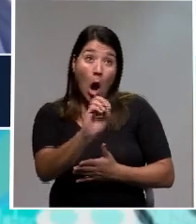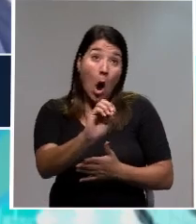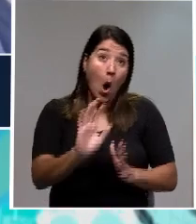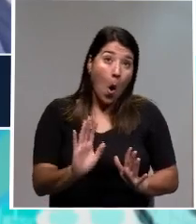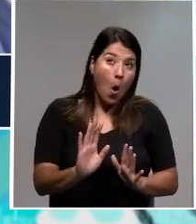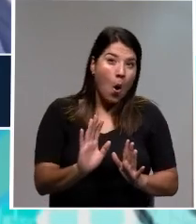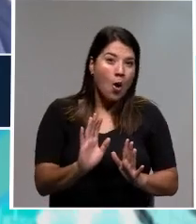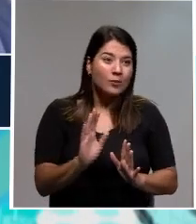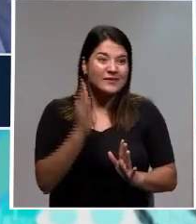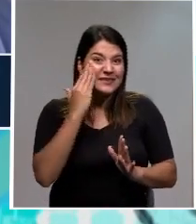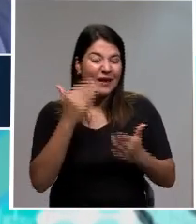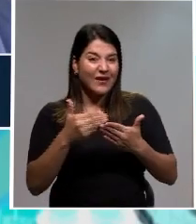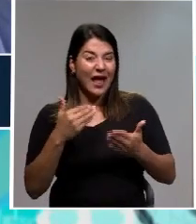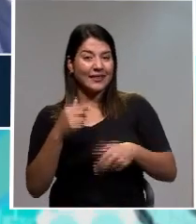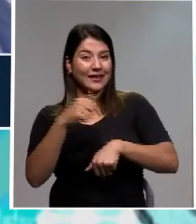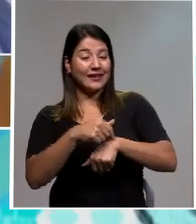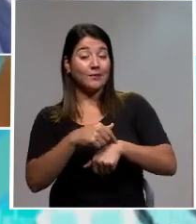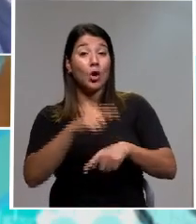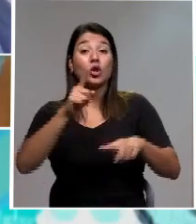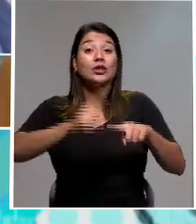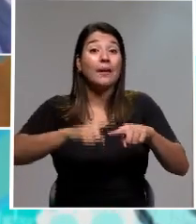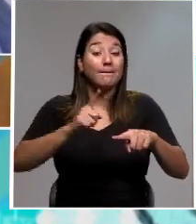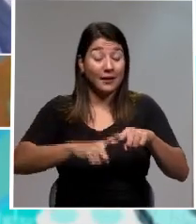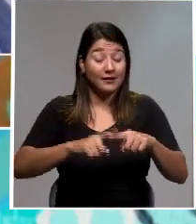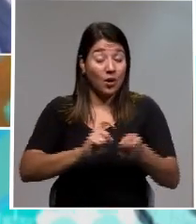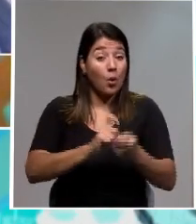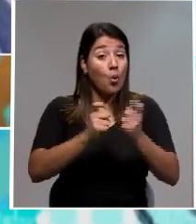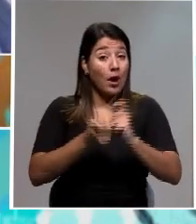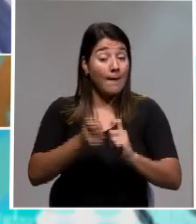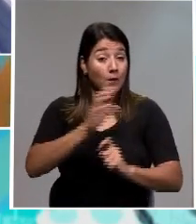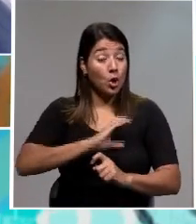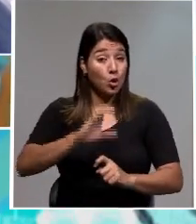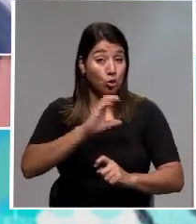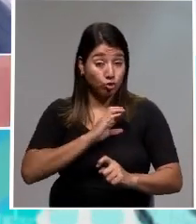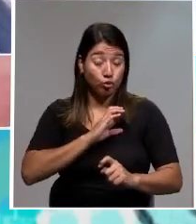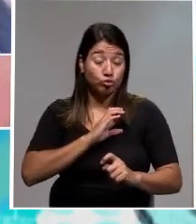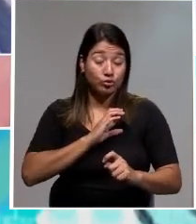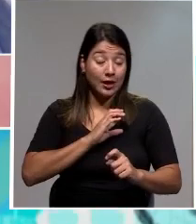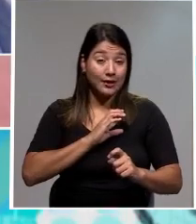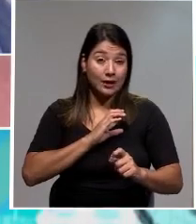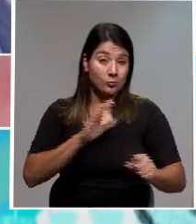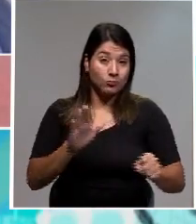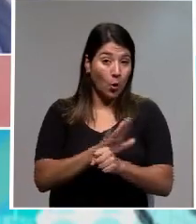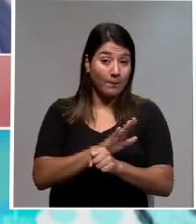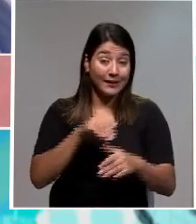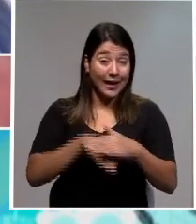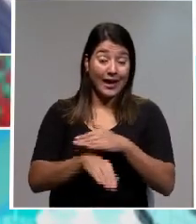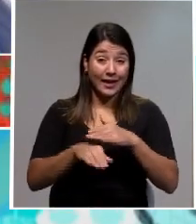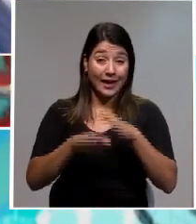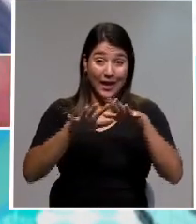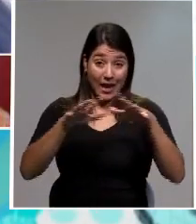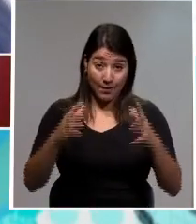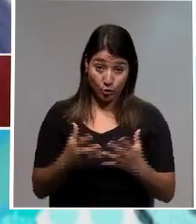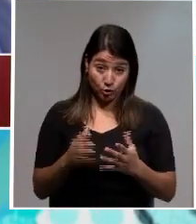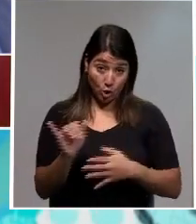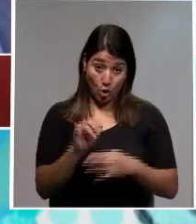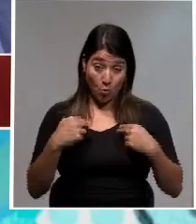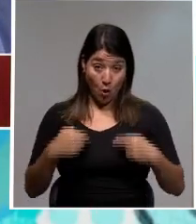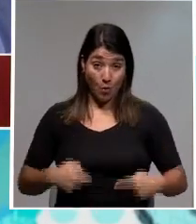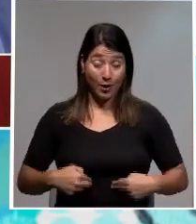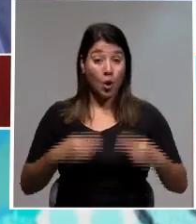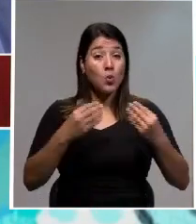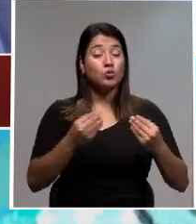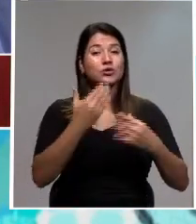menos prevenirlas depende de un cambio de conducta radical en el mundo como especie.